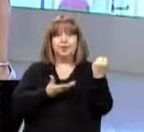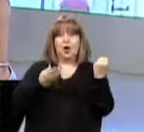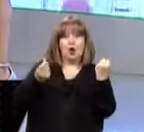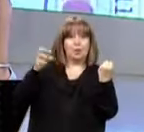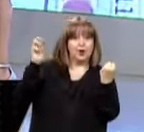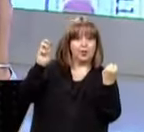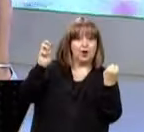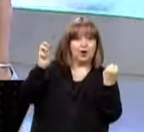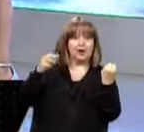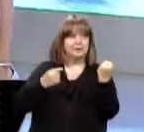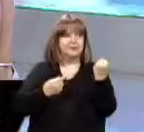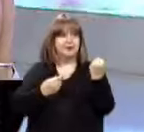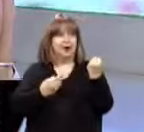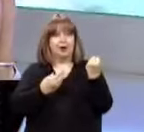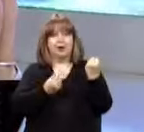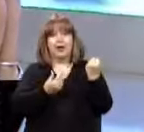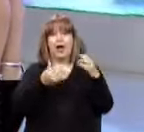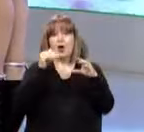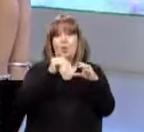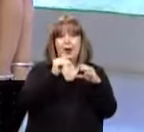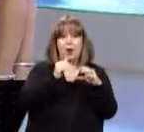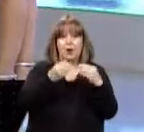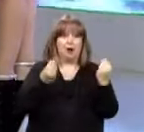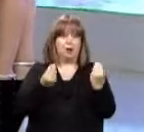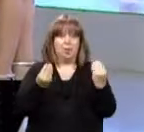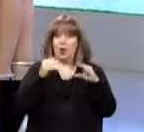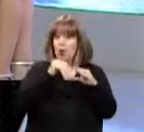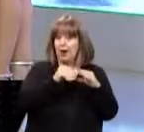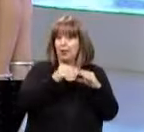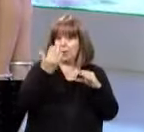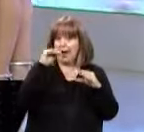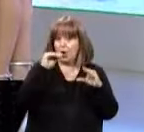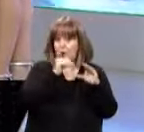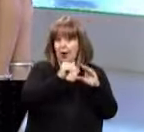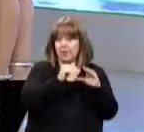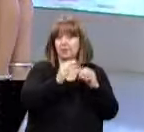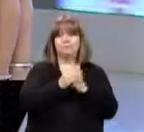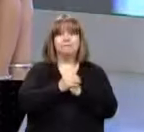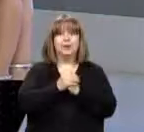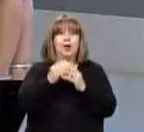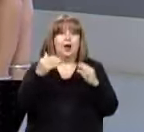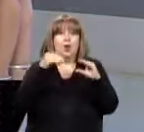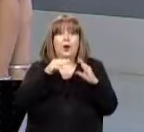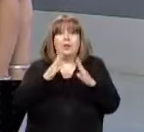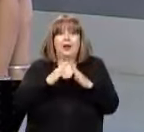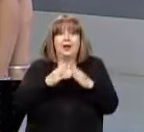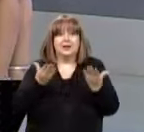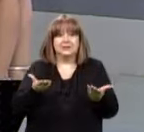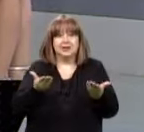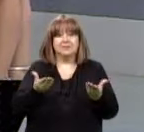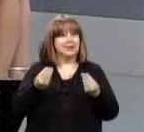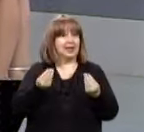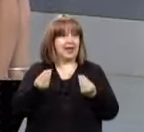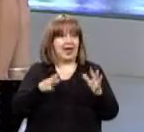las distintas alternativas para poder invertir o para poder ahorrar y demás bueno quedó ahí como este esta segunda parte